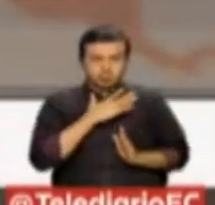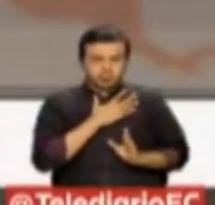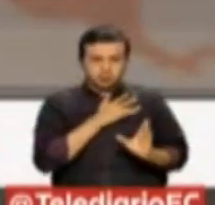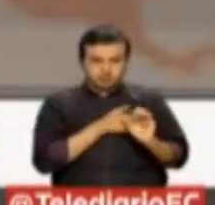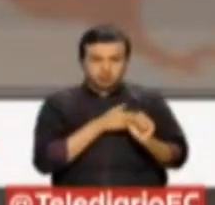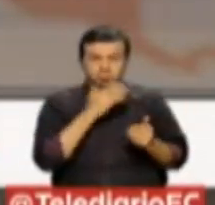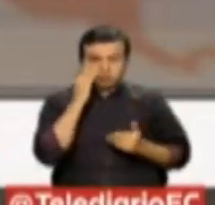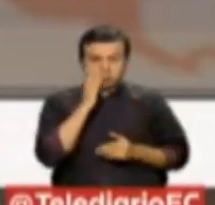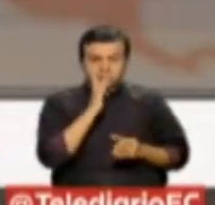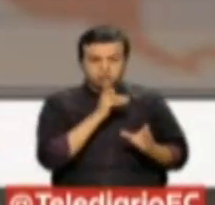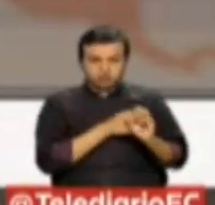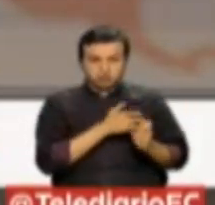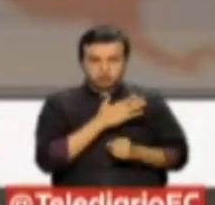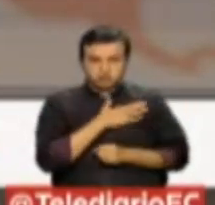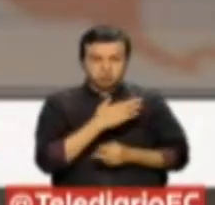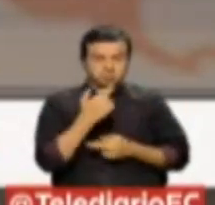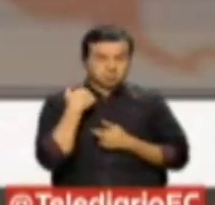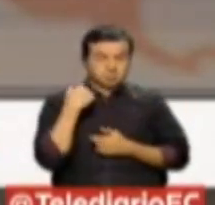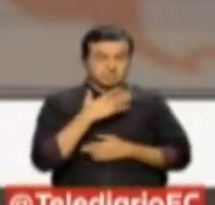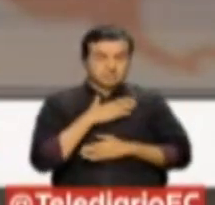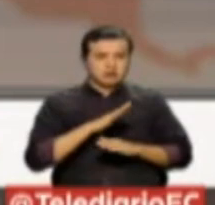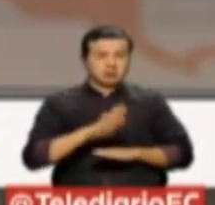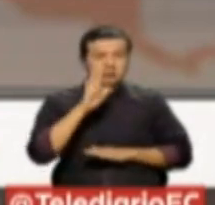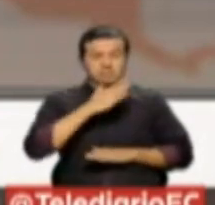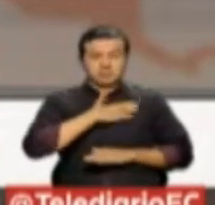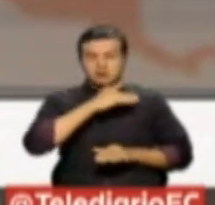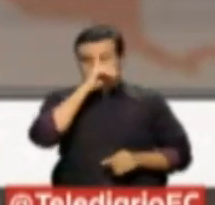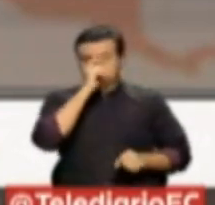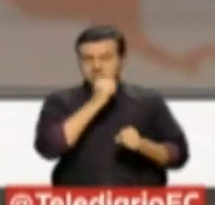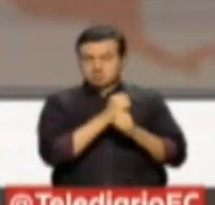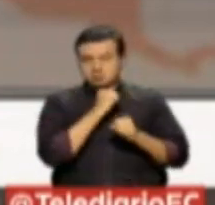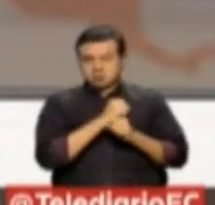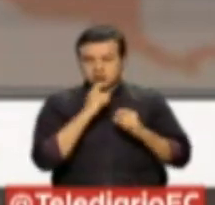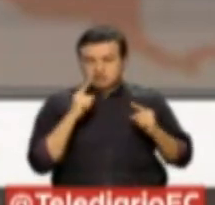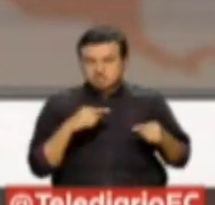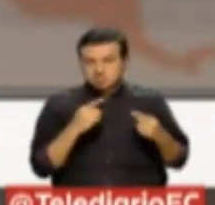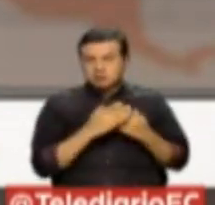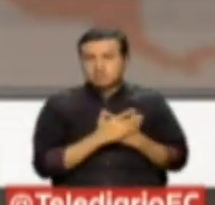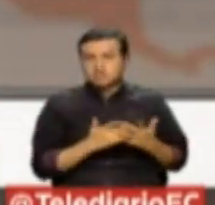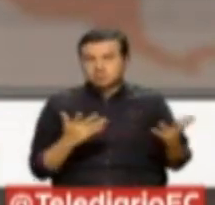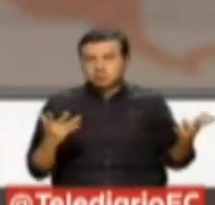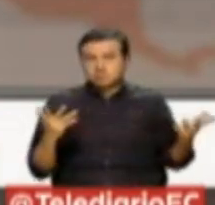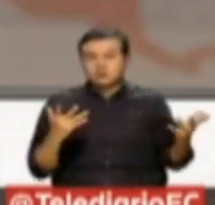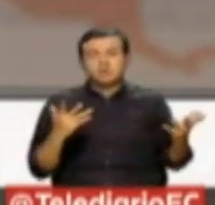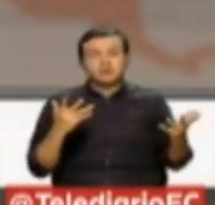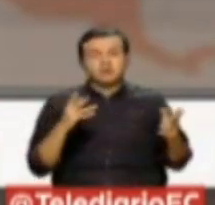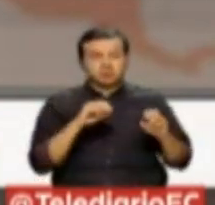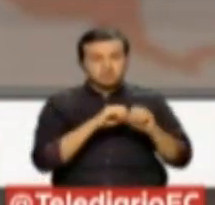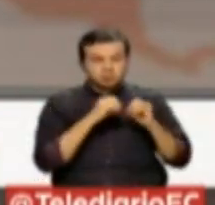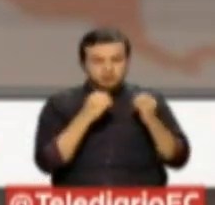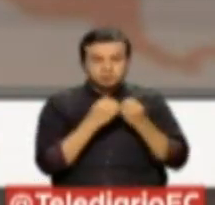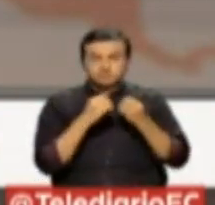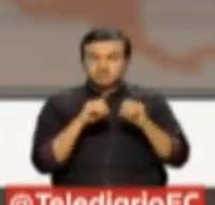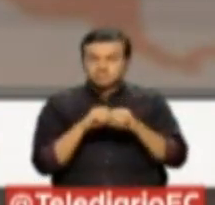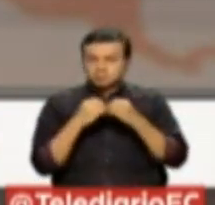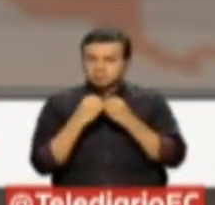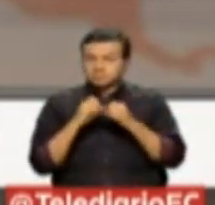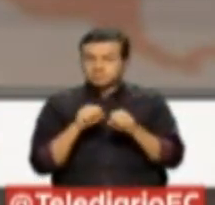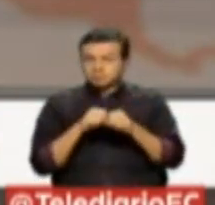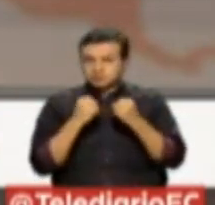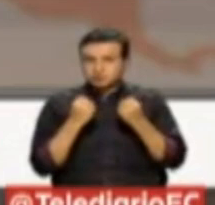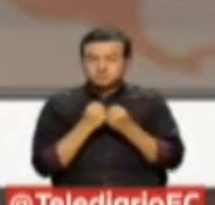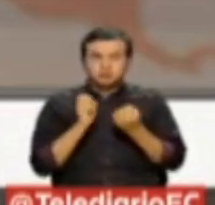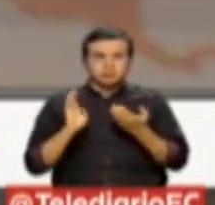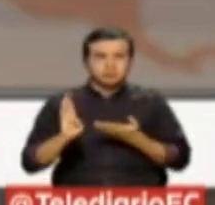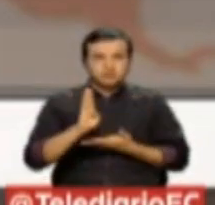actor y como actor mi deber mi compromiso mi trabajo cotidiano es justamente construir con las organizaciones sociales en